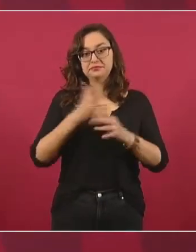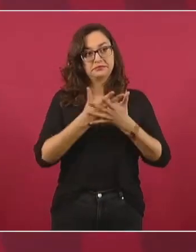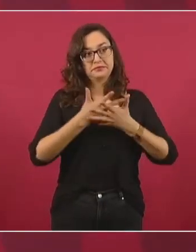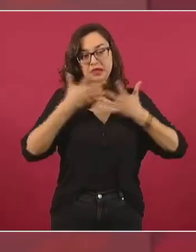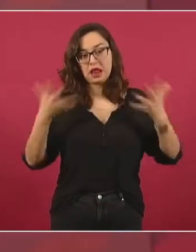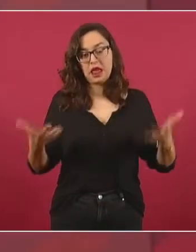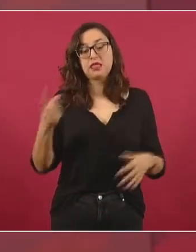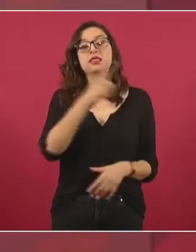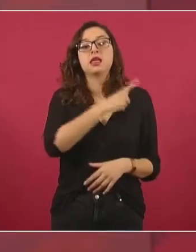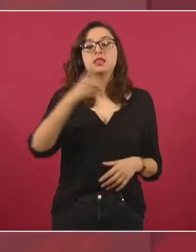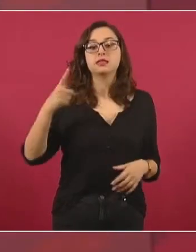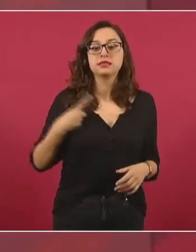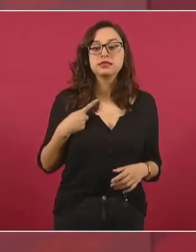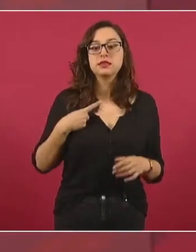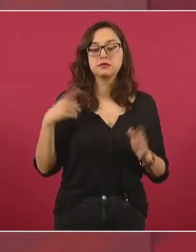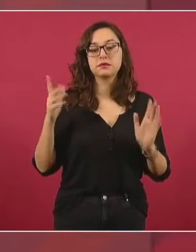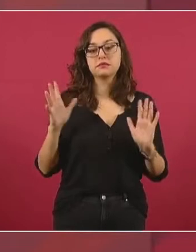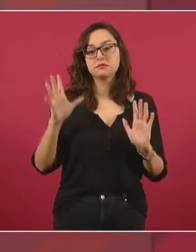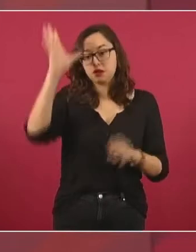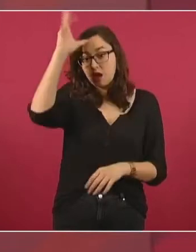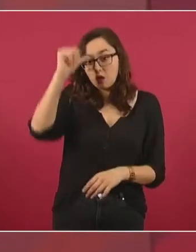gobiernos de estas tres potencias,